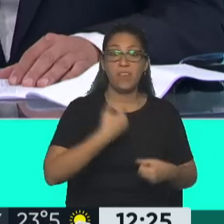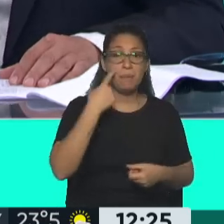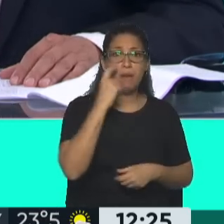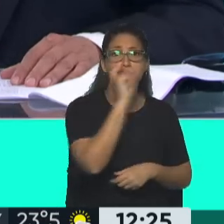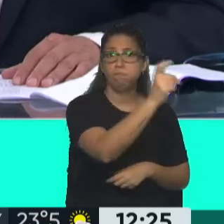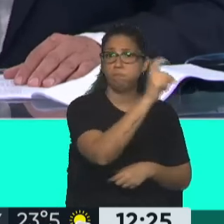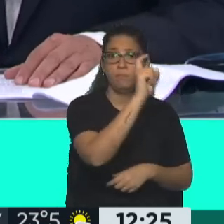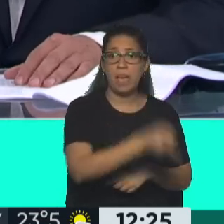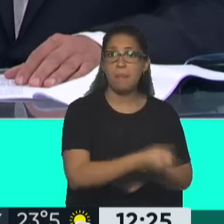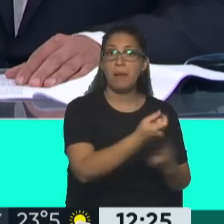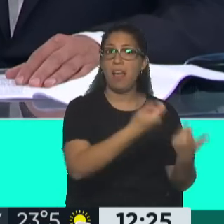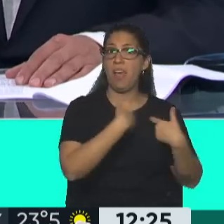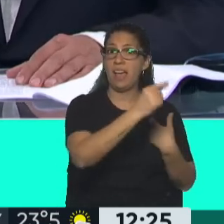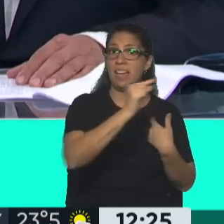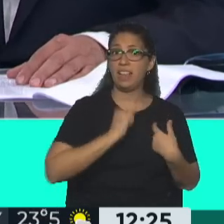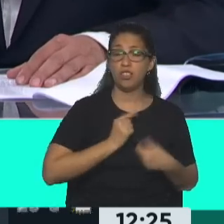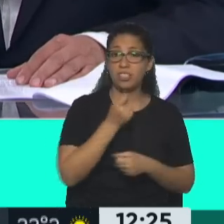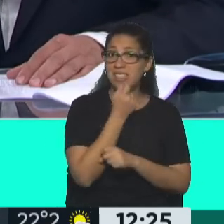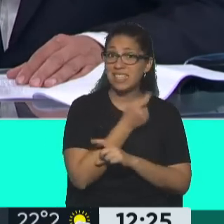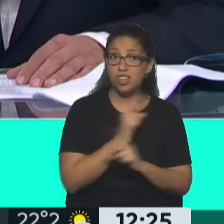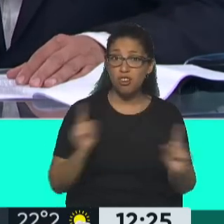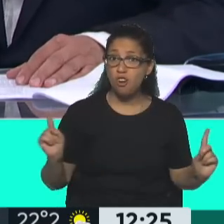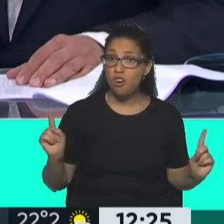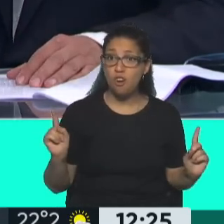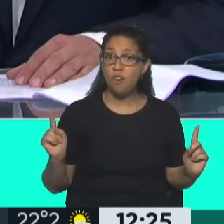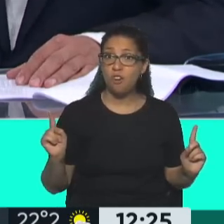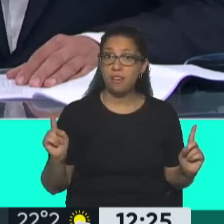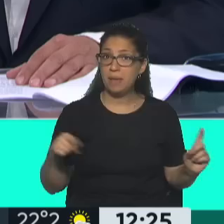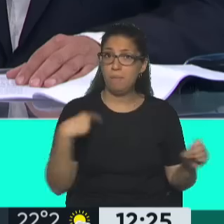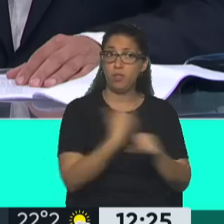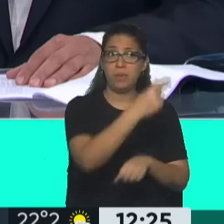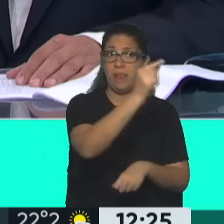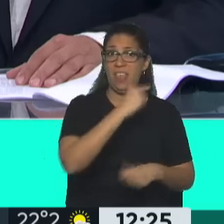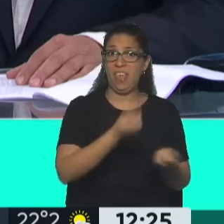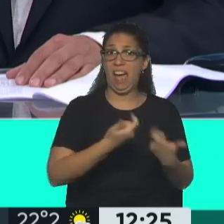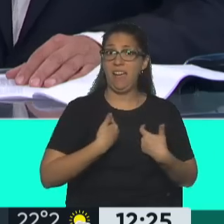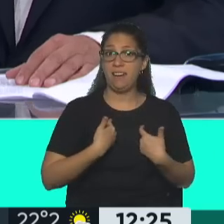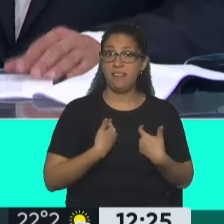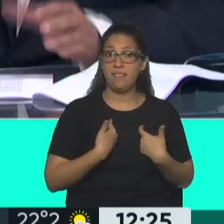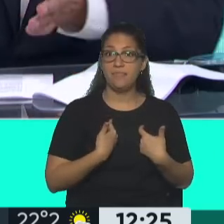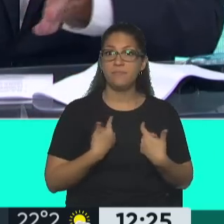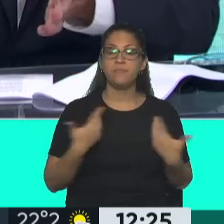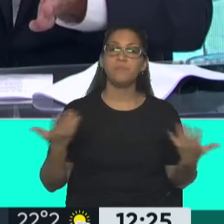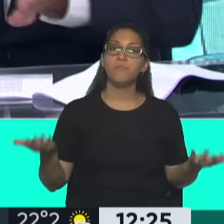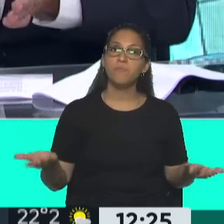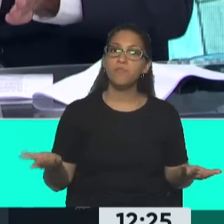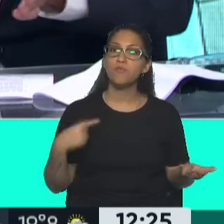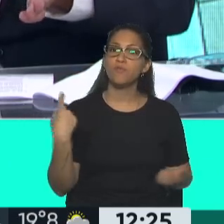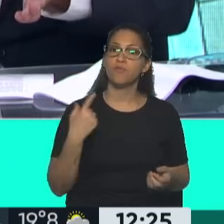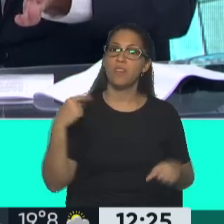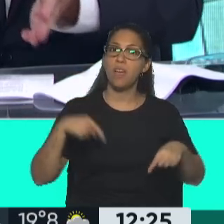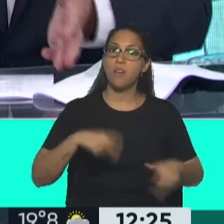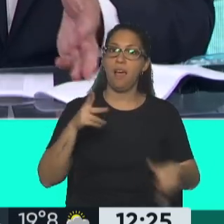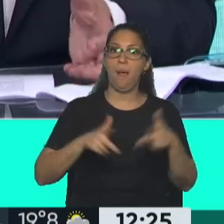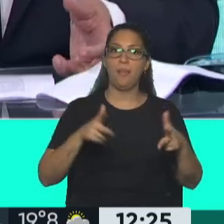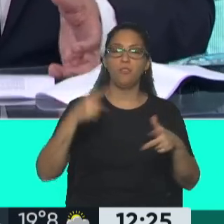Internacional para que le dieran el crédito, porque si no, de otra forma, el fondo tampoco se lo podría haber dado. Porque acá estamos hablando, y